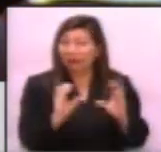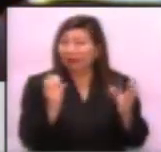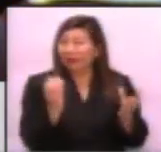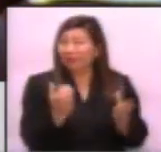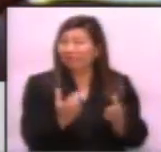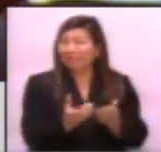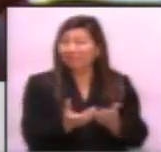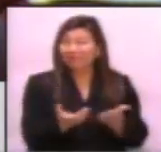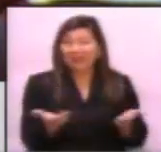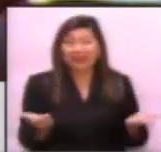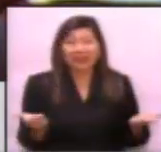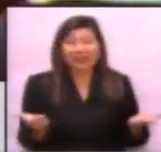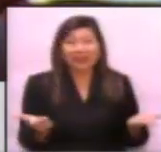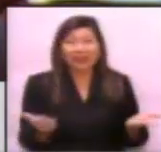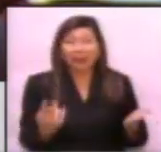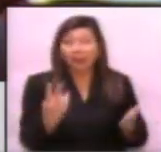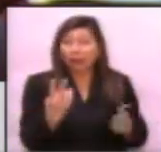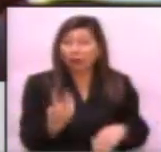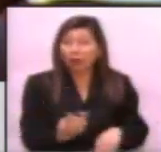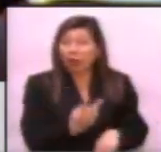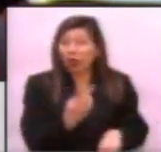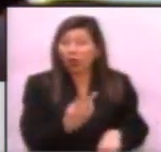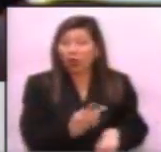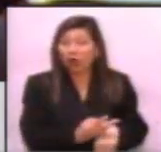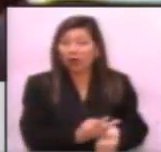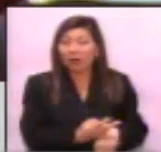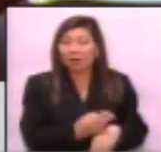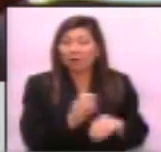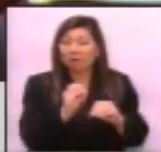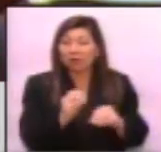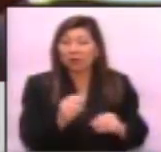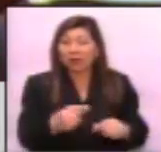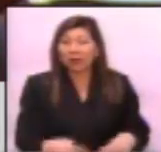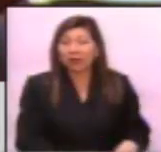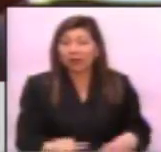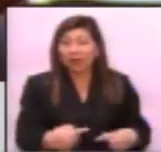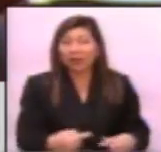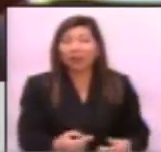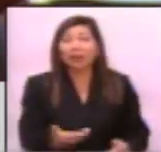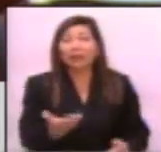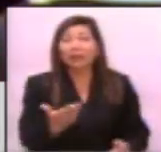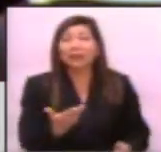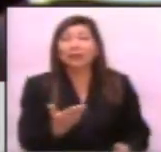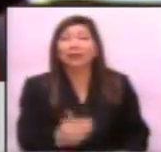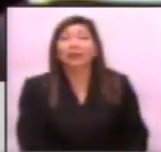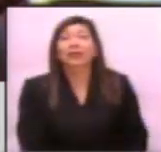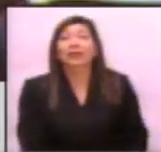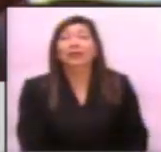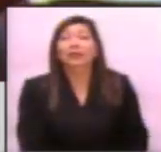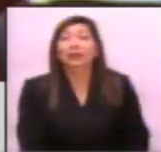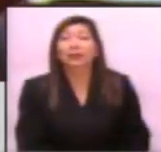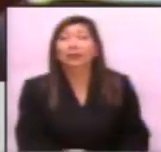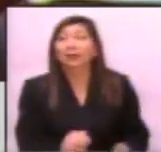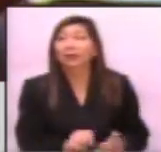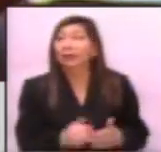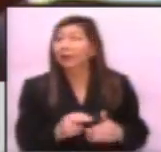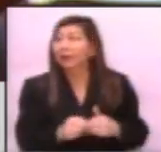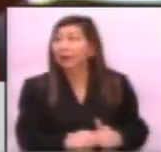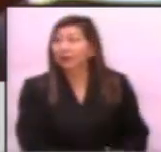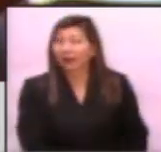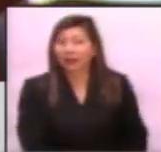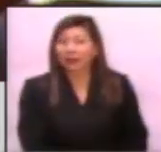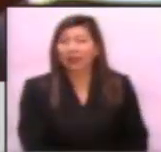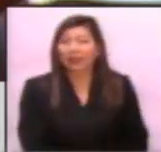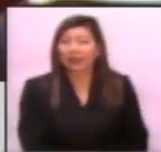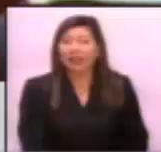Parlamento y a las 2 horas se está poniendo a debate la admisión a discusión de esta moción